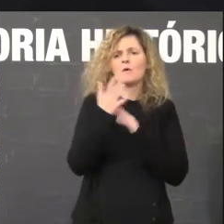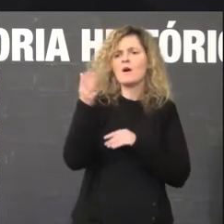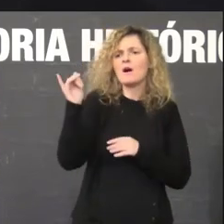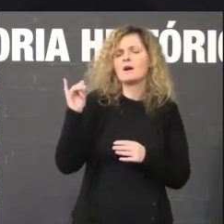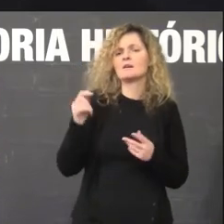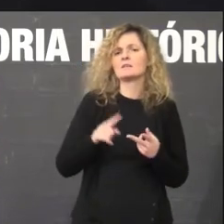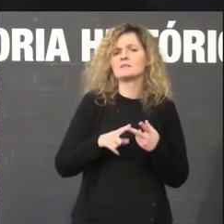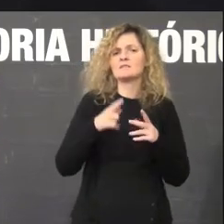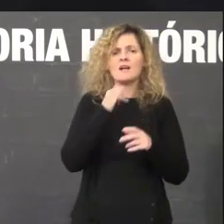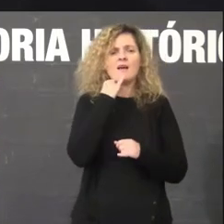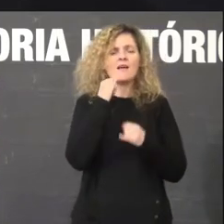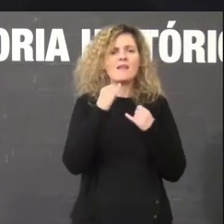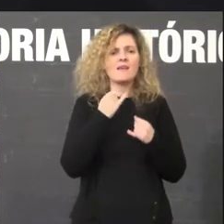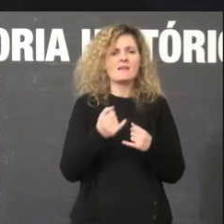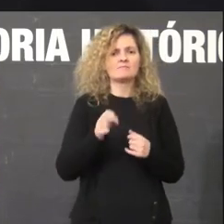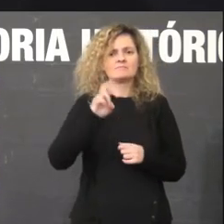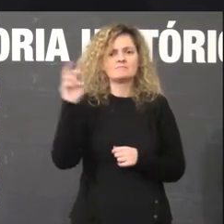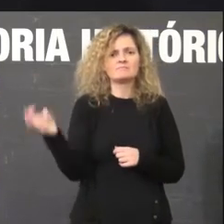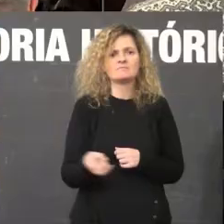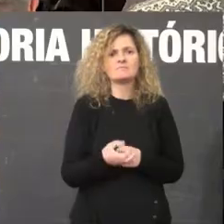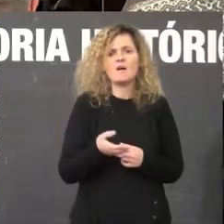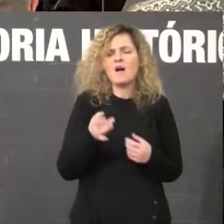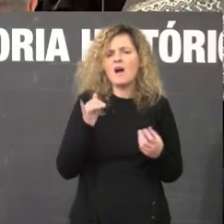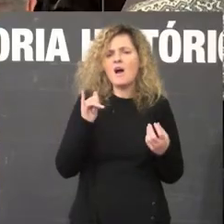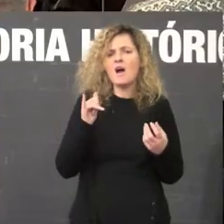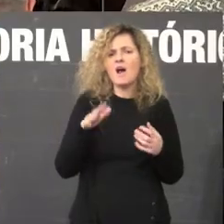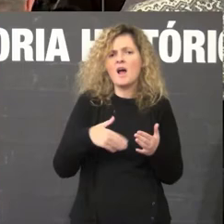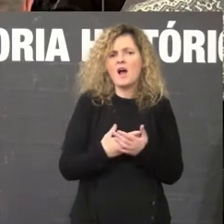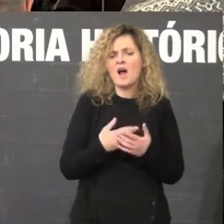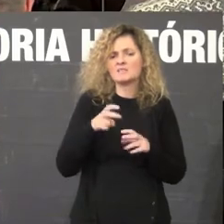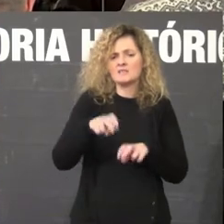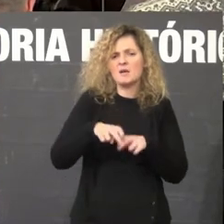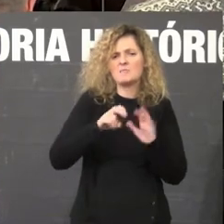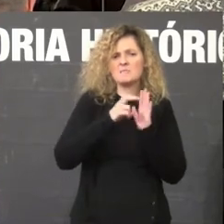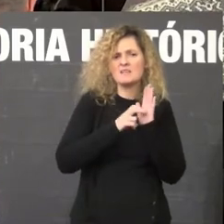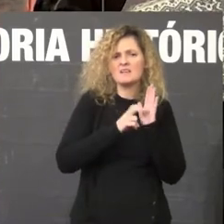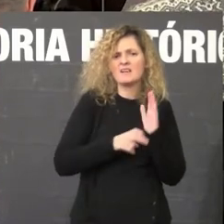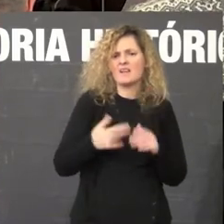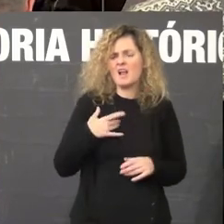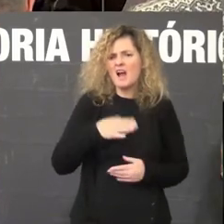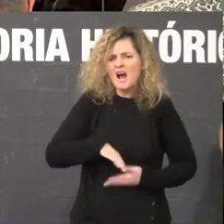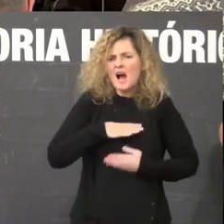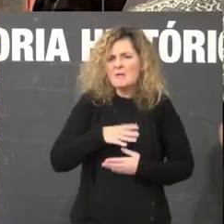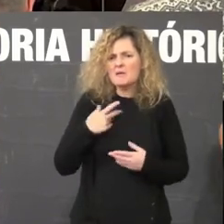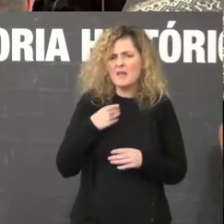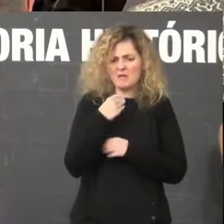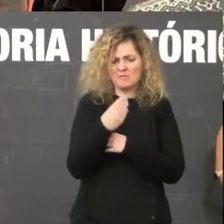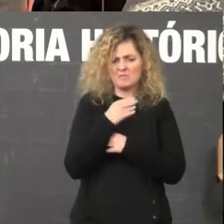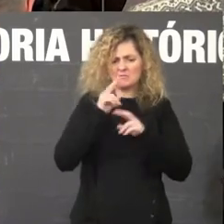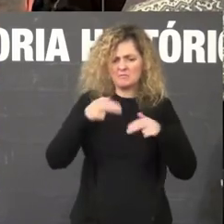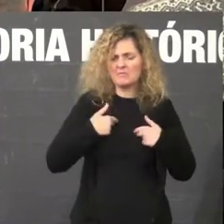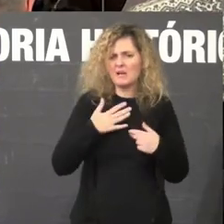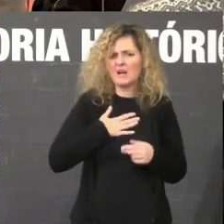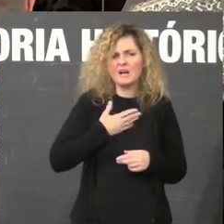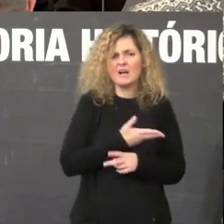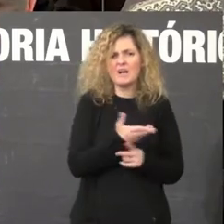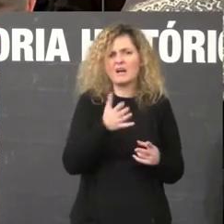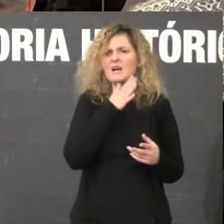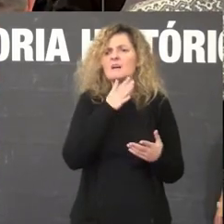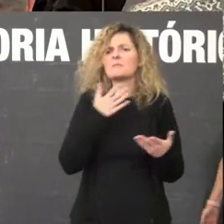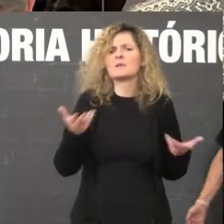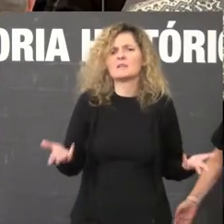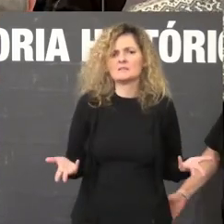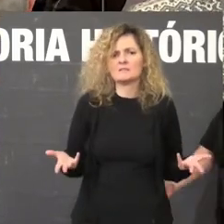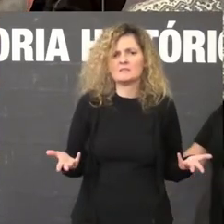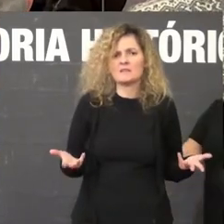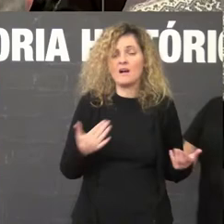temos enerxía eléctrica, si temos hasta minerais, e non somos capaces de manter a nosa xente, pois algo pasa, non?